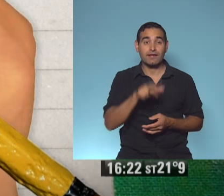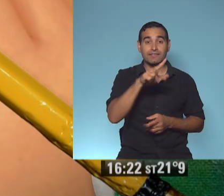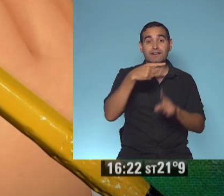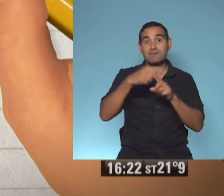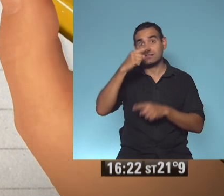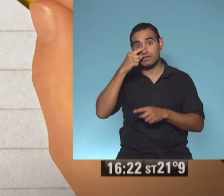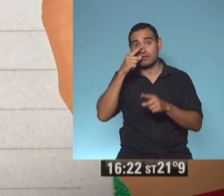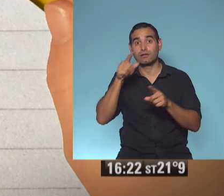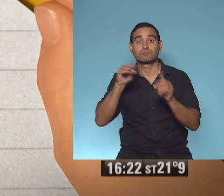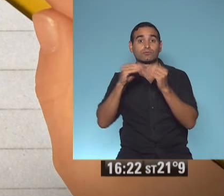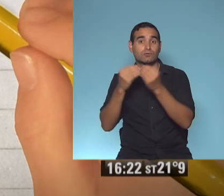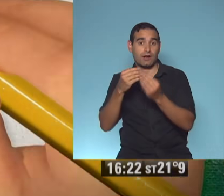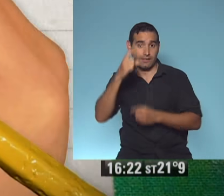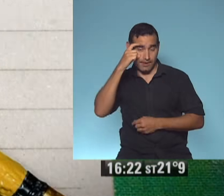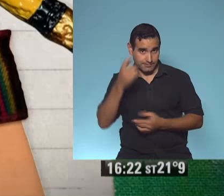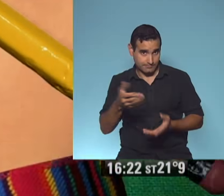7 es 10.